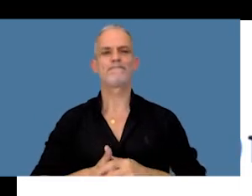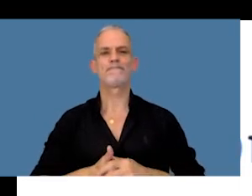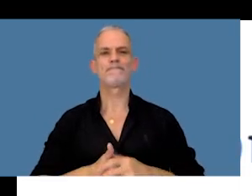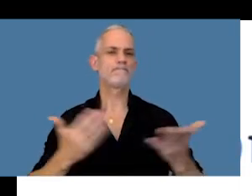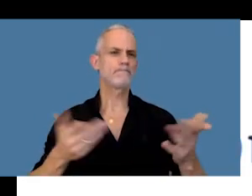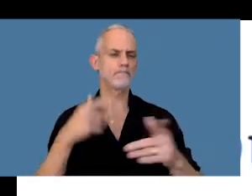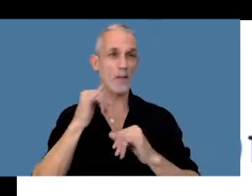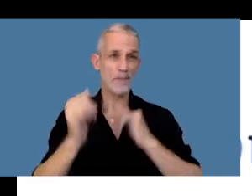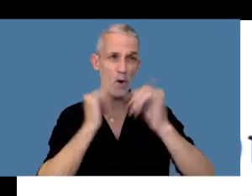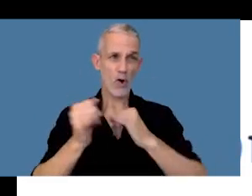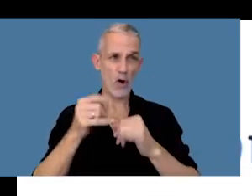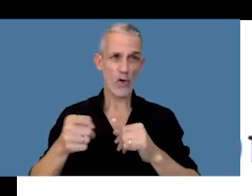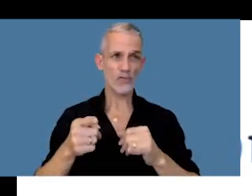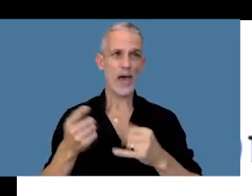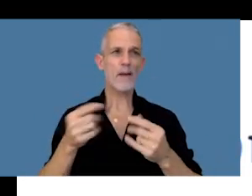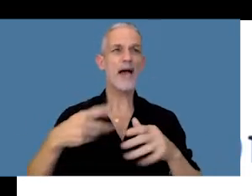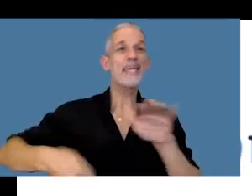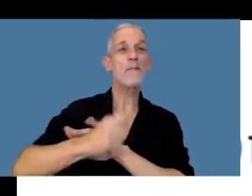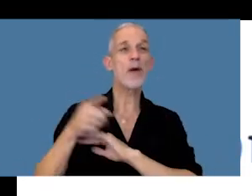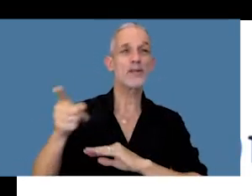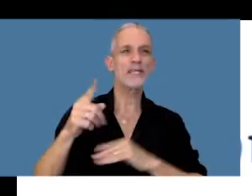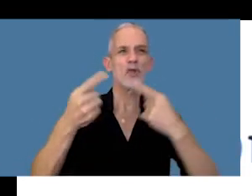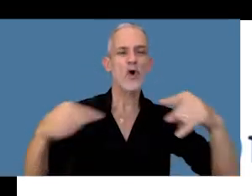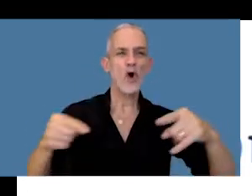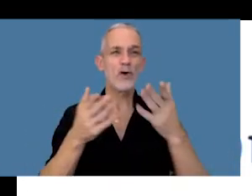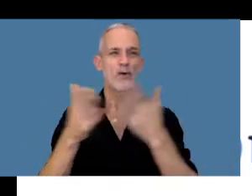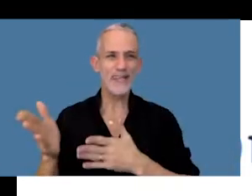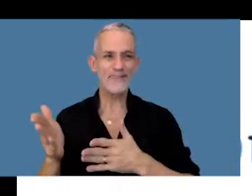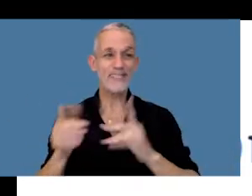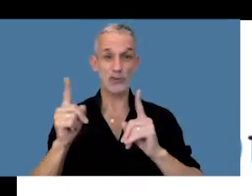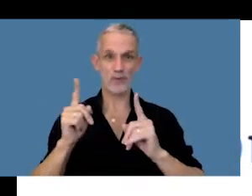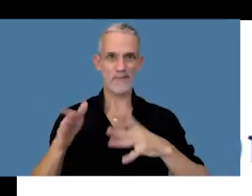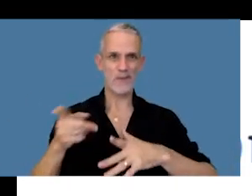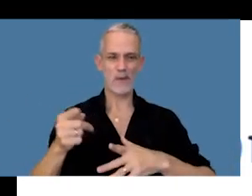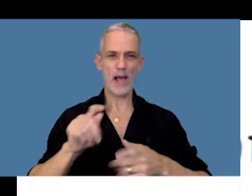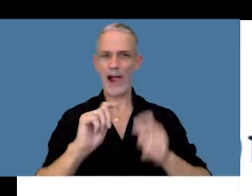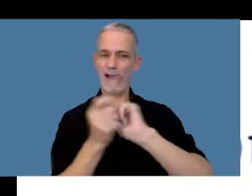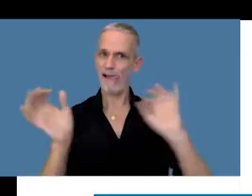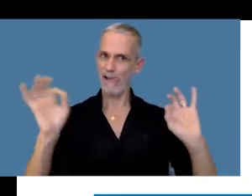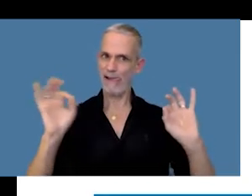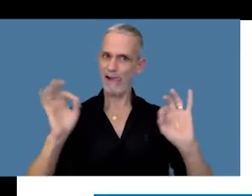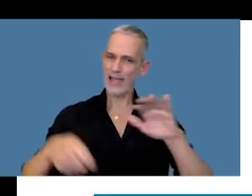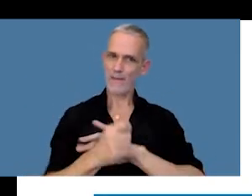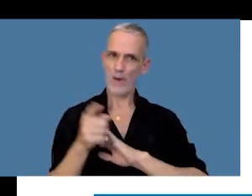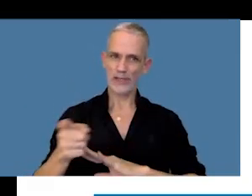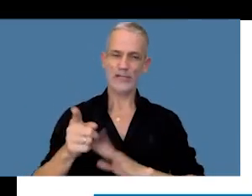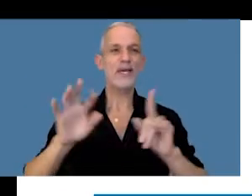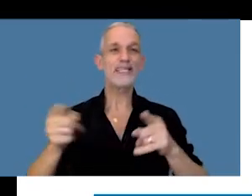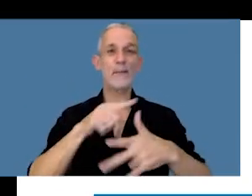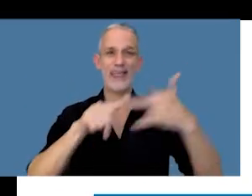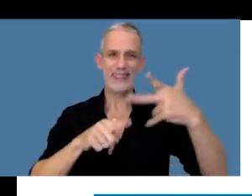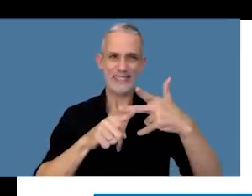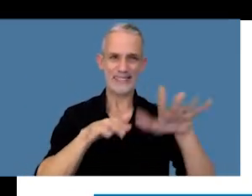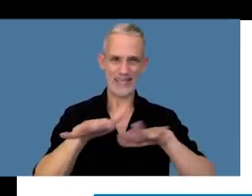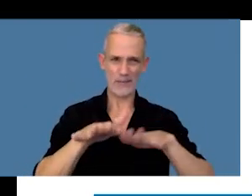les decíamos, las importaciones de bienes o servicios en ese mismo estado sin transformación, y las 3